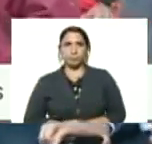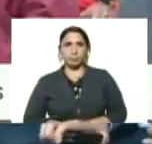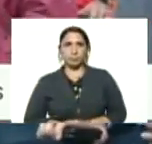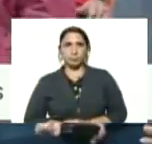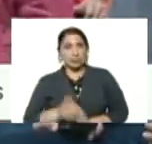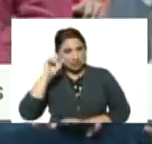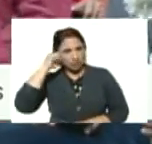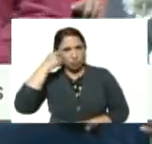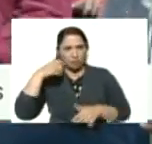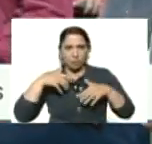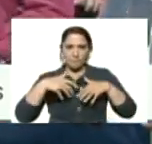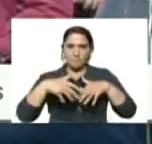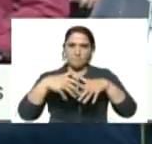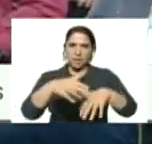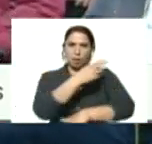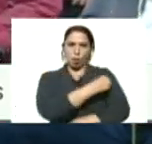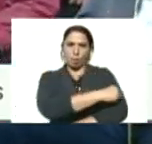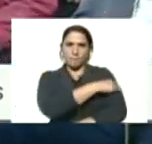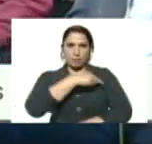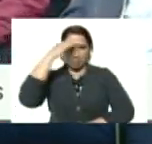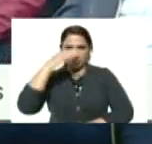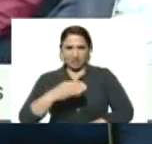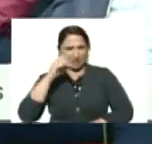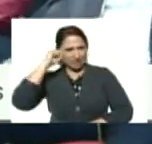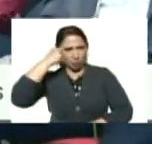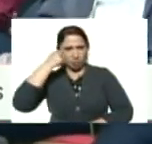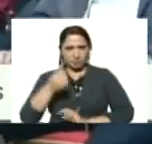recordemos aquella marcha desde el hospital militar, ¿no?